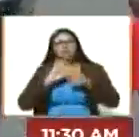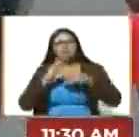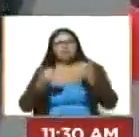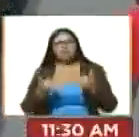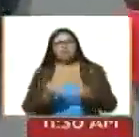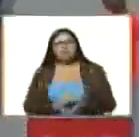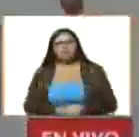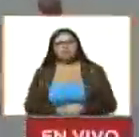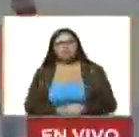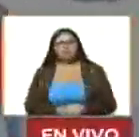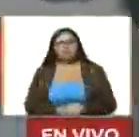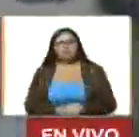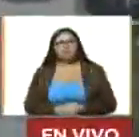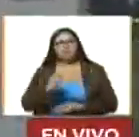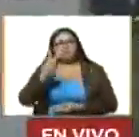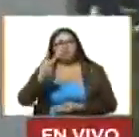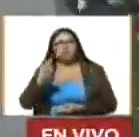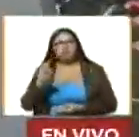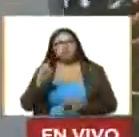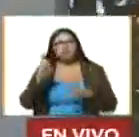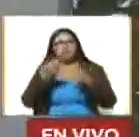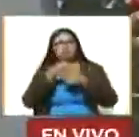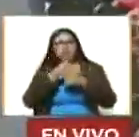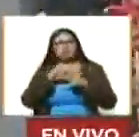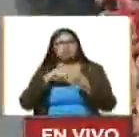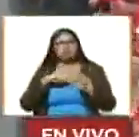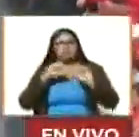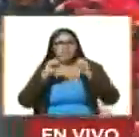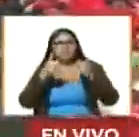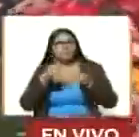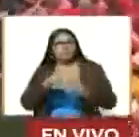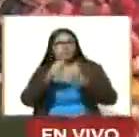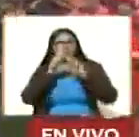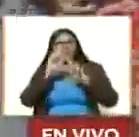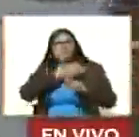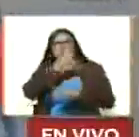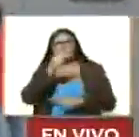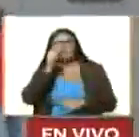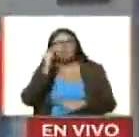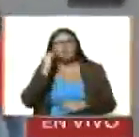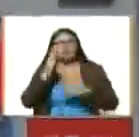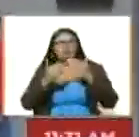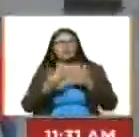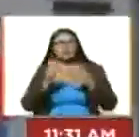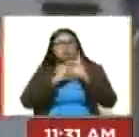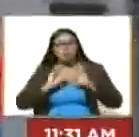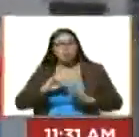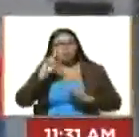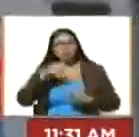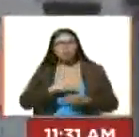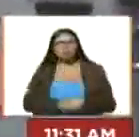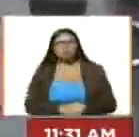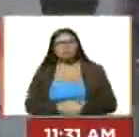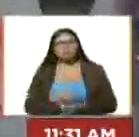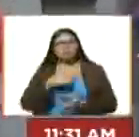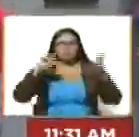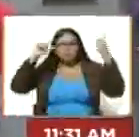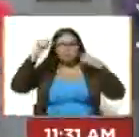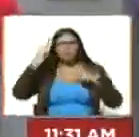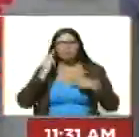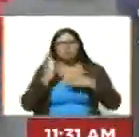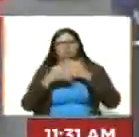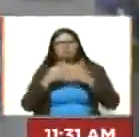de agosto fue inicio a lo que es la escogencia de los jefes y jefas de calle, los jefes de UH y los jefes de comunidad.